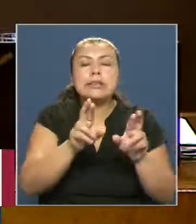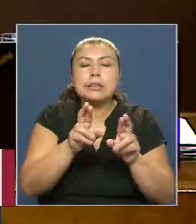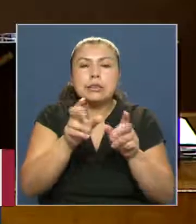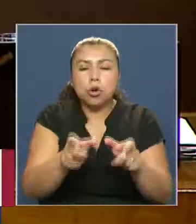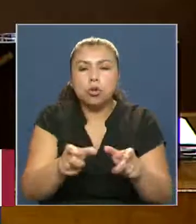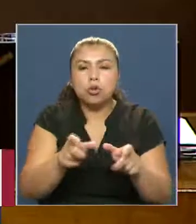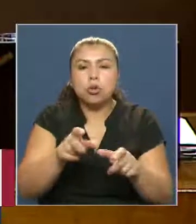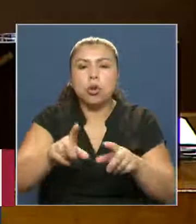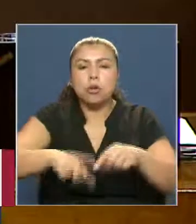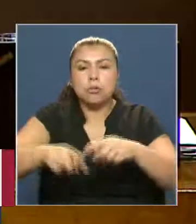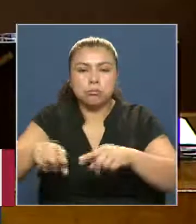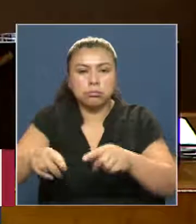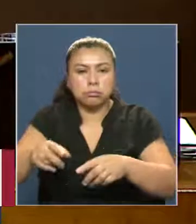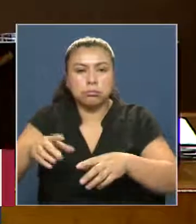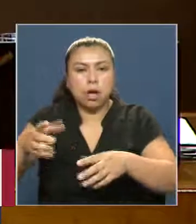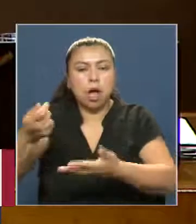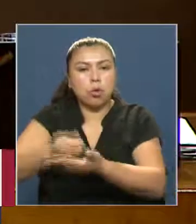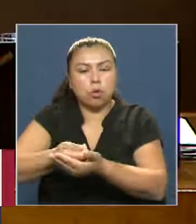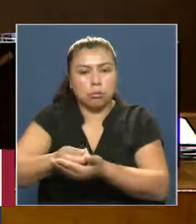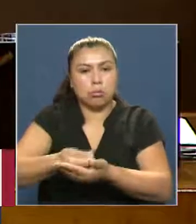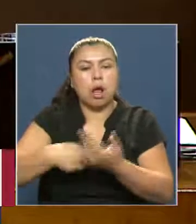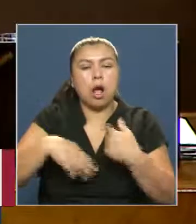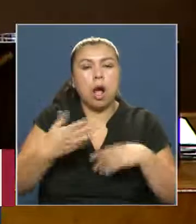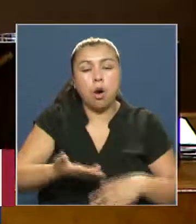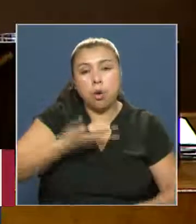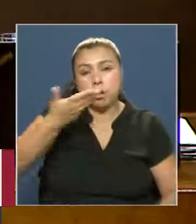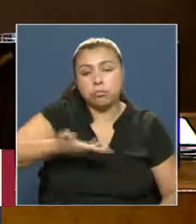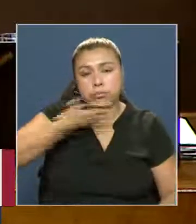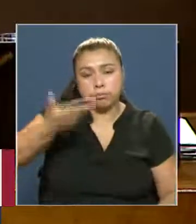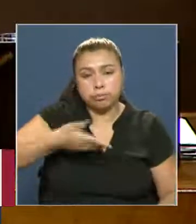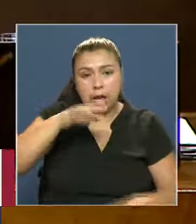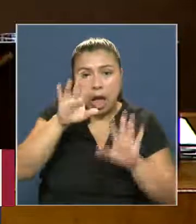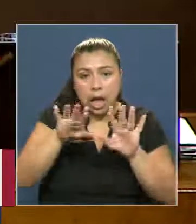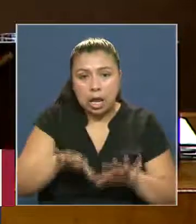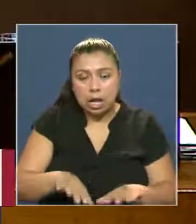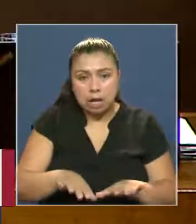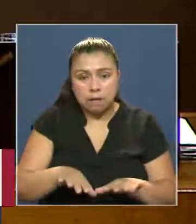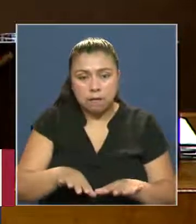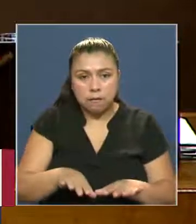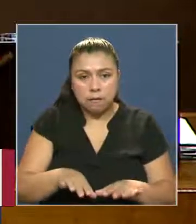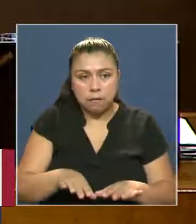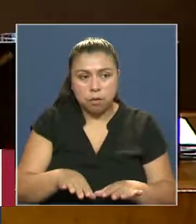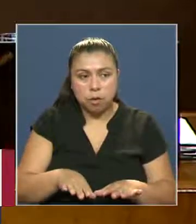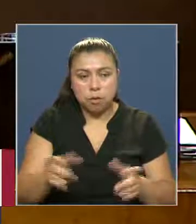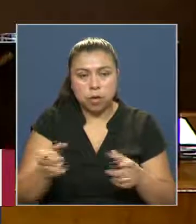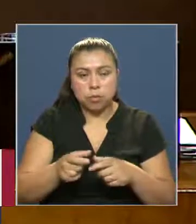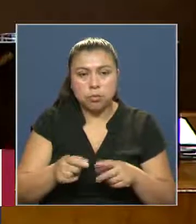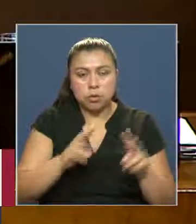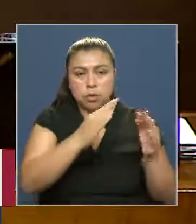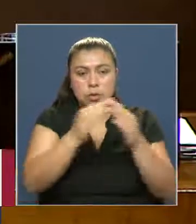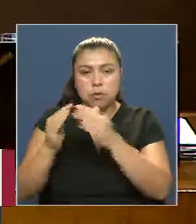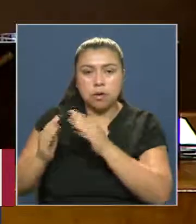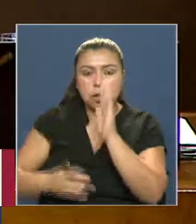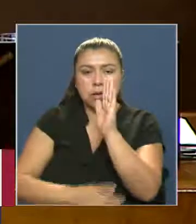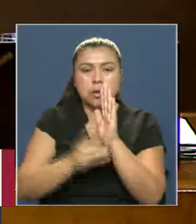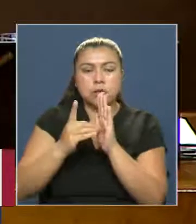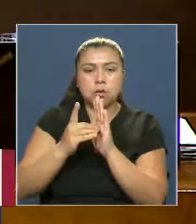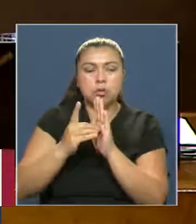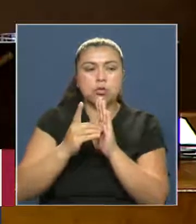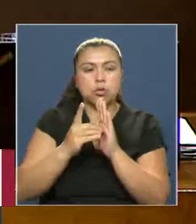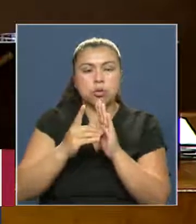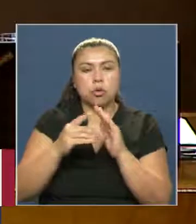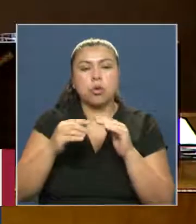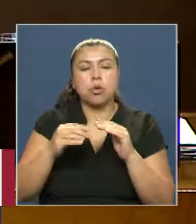de vigencia. Para los efectos rendirá el informe desde la Comisión de Vivienda, Desarrollo Urbano y Bienes